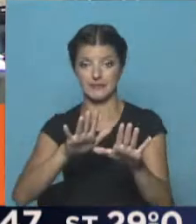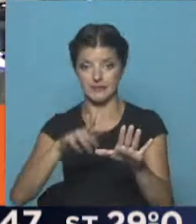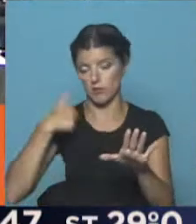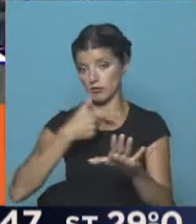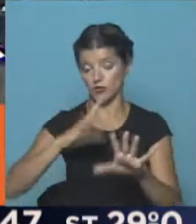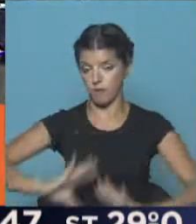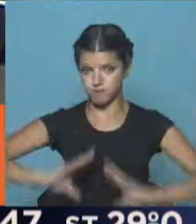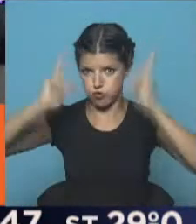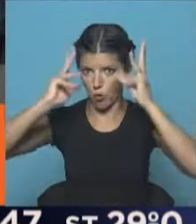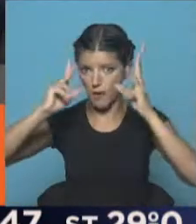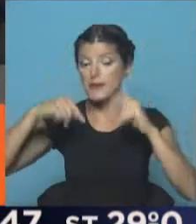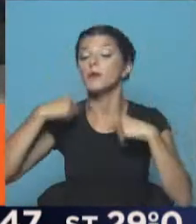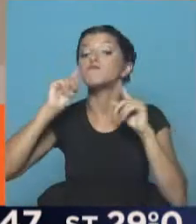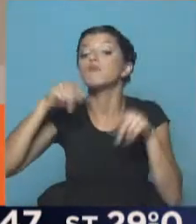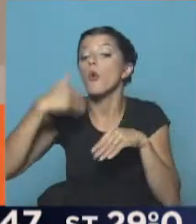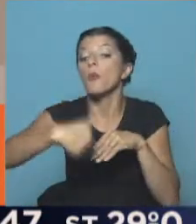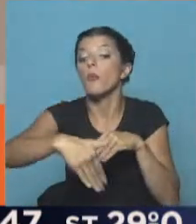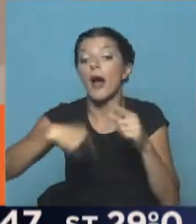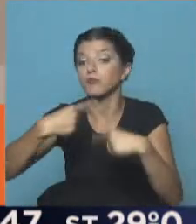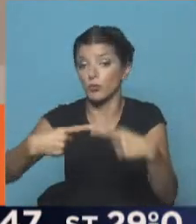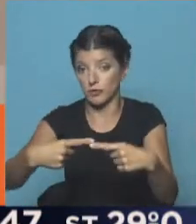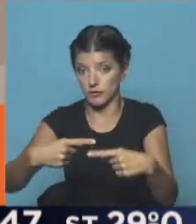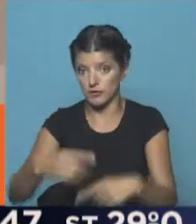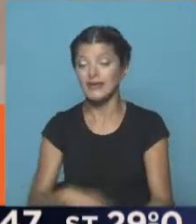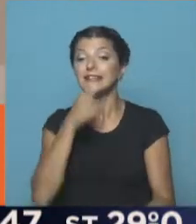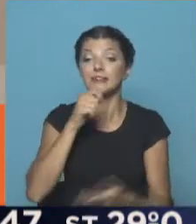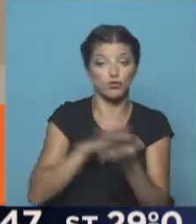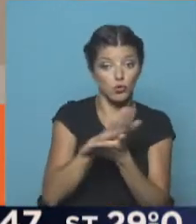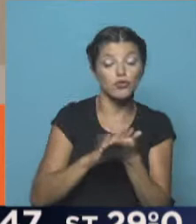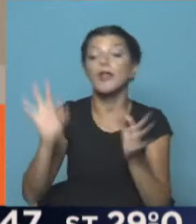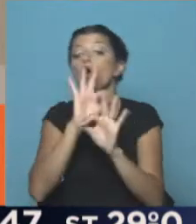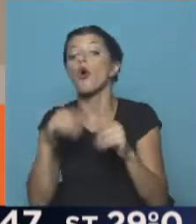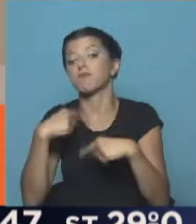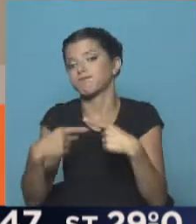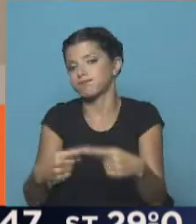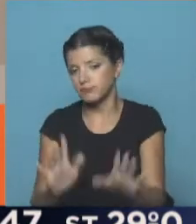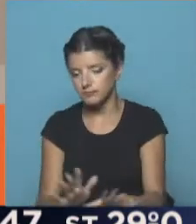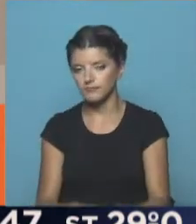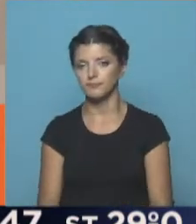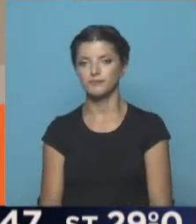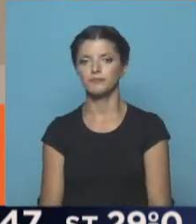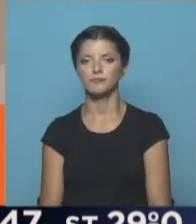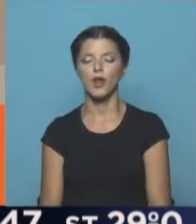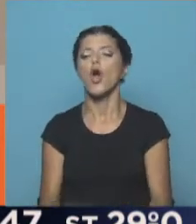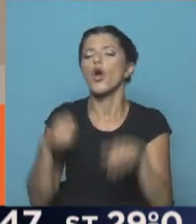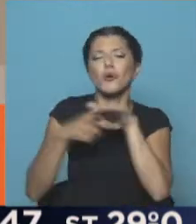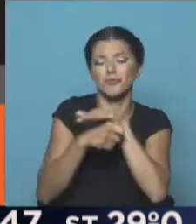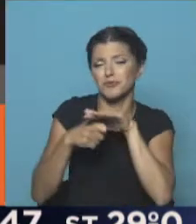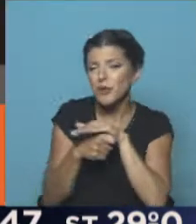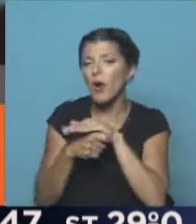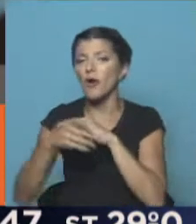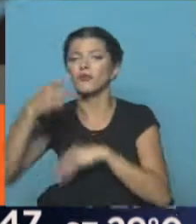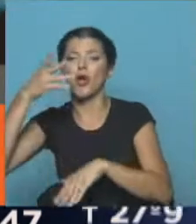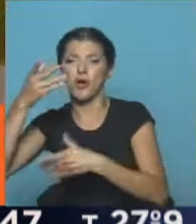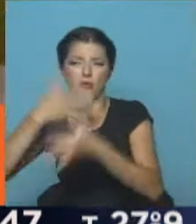sabemos dónde dónde va a terminar si esto empieza a resolver el problema o no de corrupción contrabando mafias esto es algo digamos que se